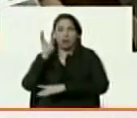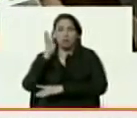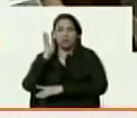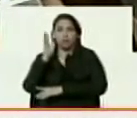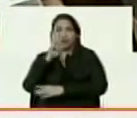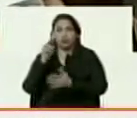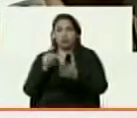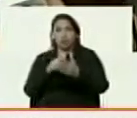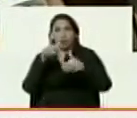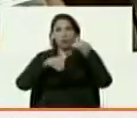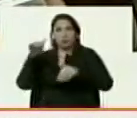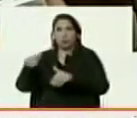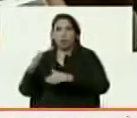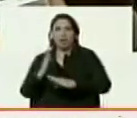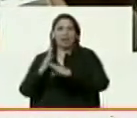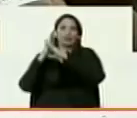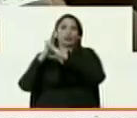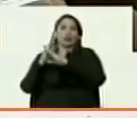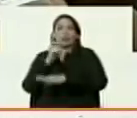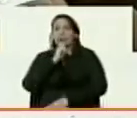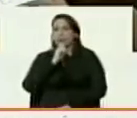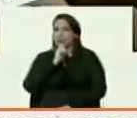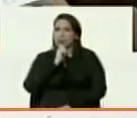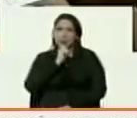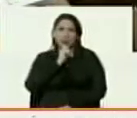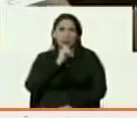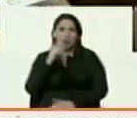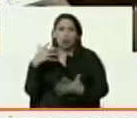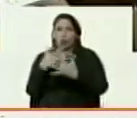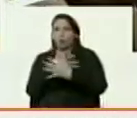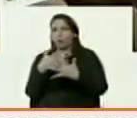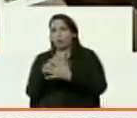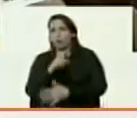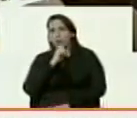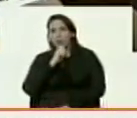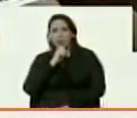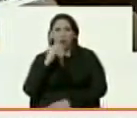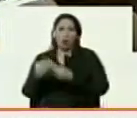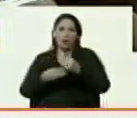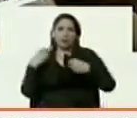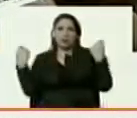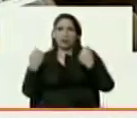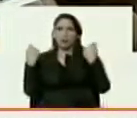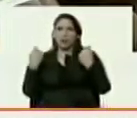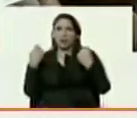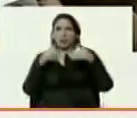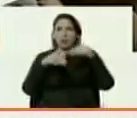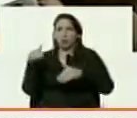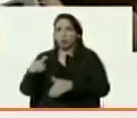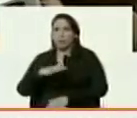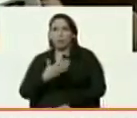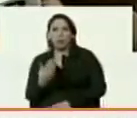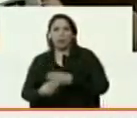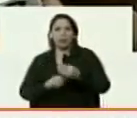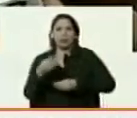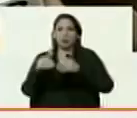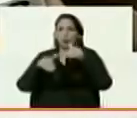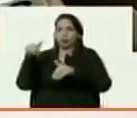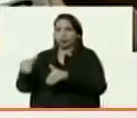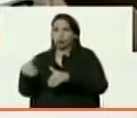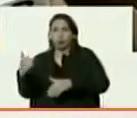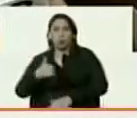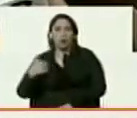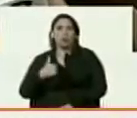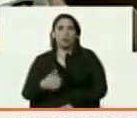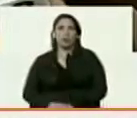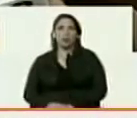con sanciones muy difícil, muy complicado poder hacer campaña electoral o poder ir a cualquier tipo de elección. Entonces, aquí